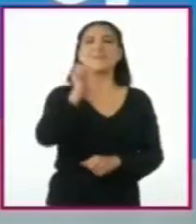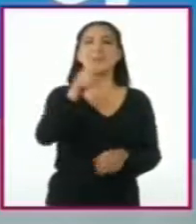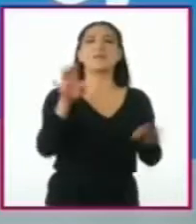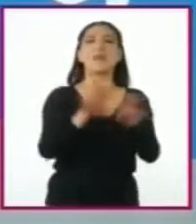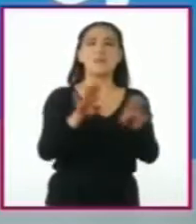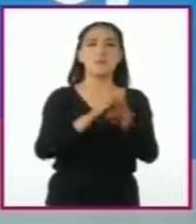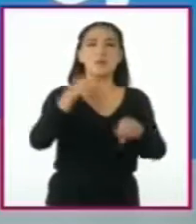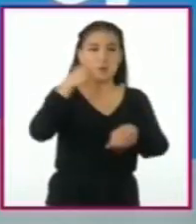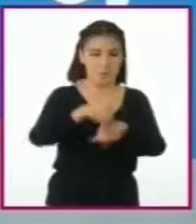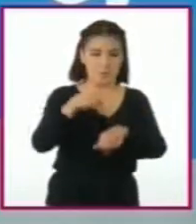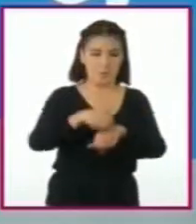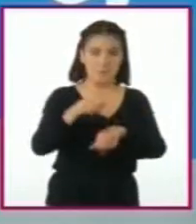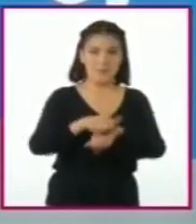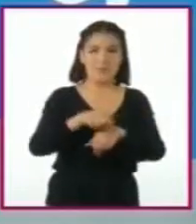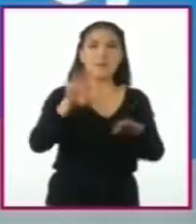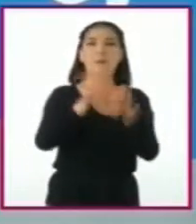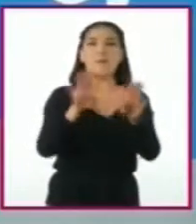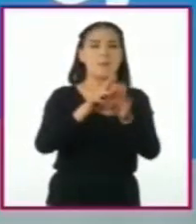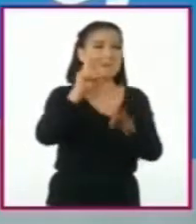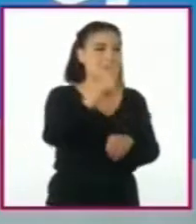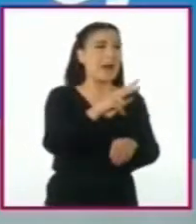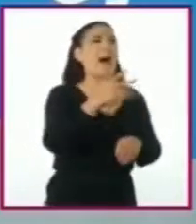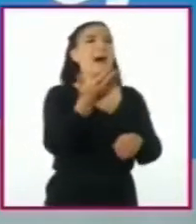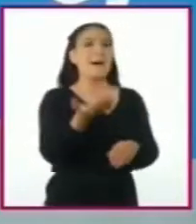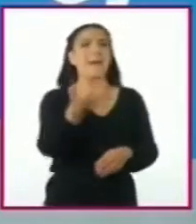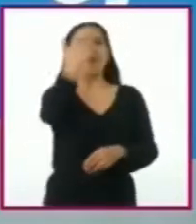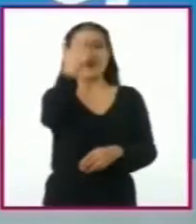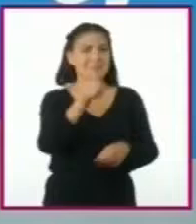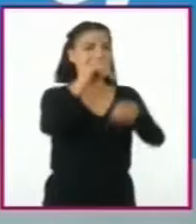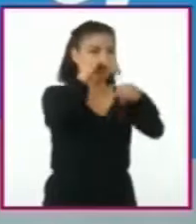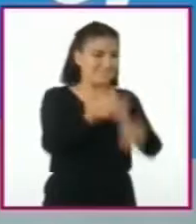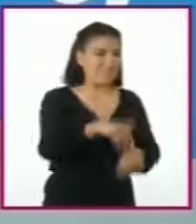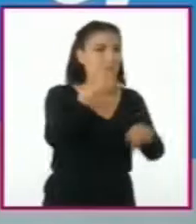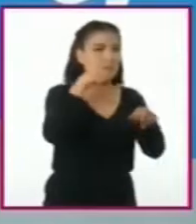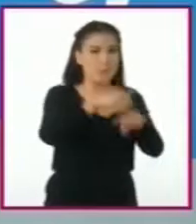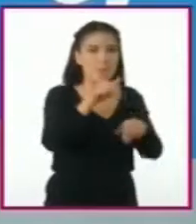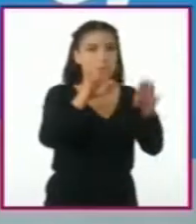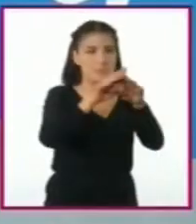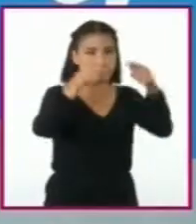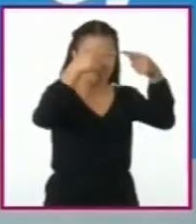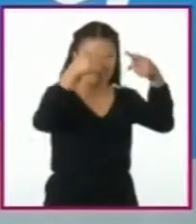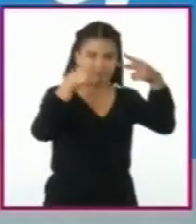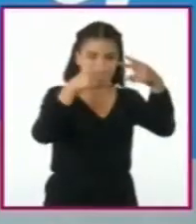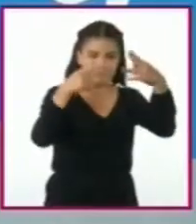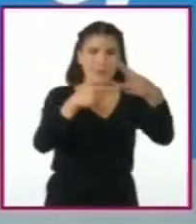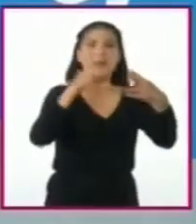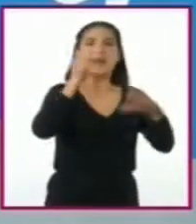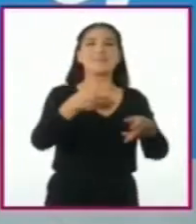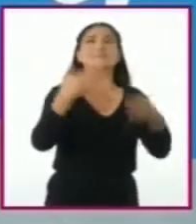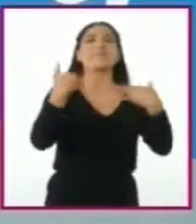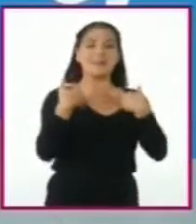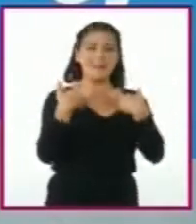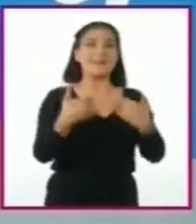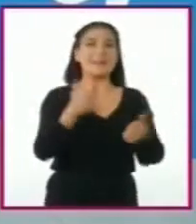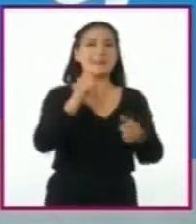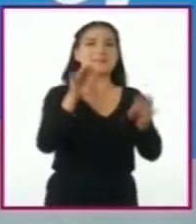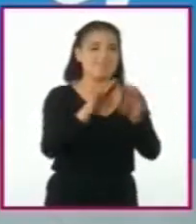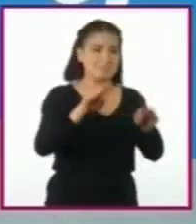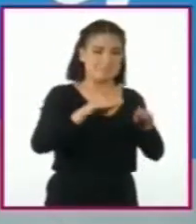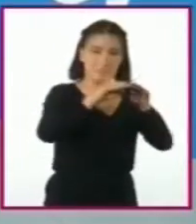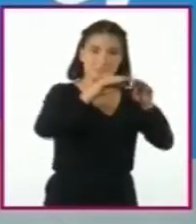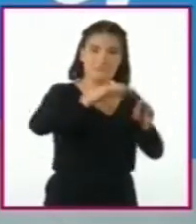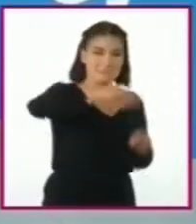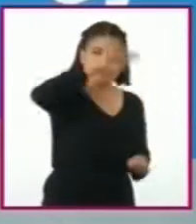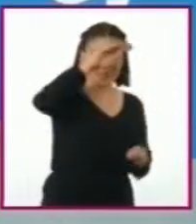constante numérica que obedece a la relación entre dos cantidades, que en este caso se puede hacer con la medida del largo y